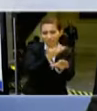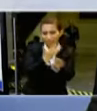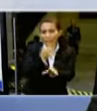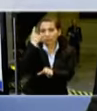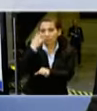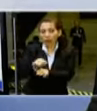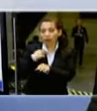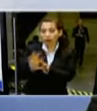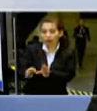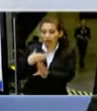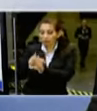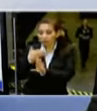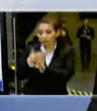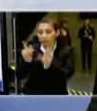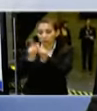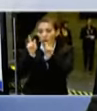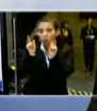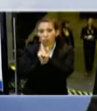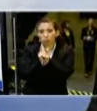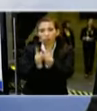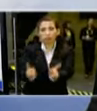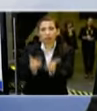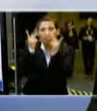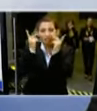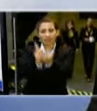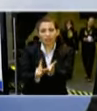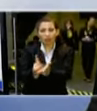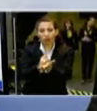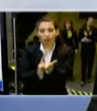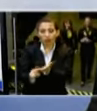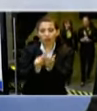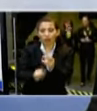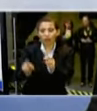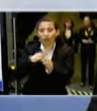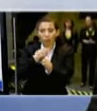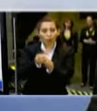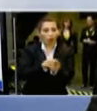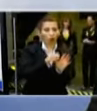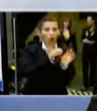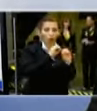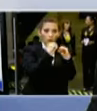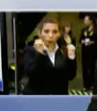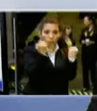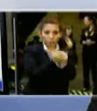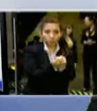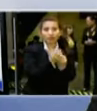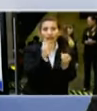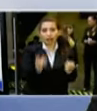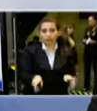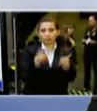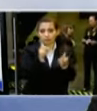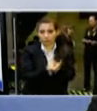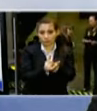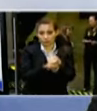para debilitar a los cárteles de la droga o las llamadas organizaciones de tráfico de